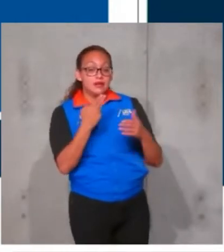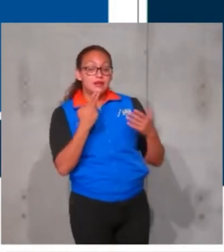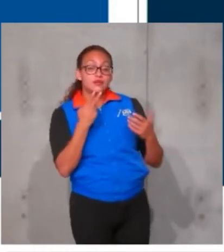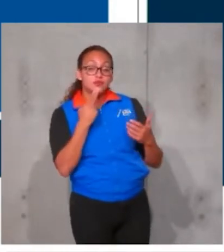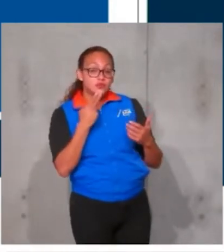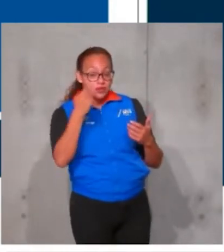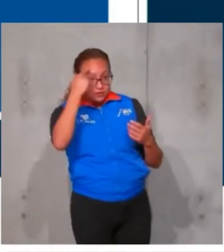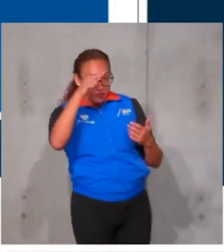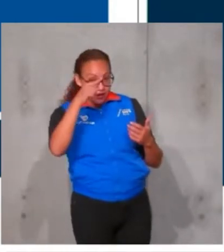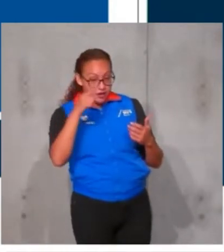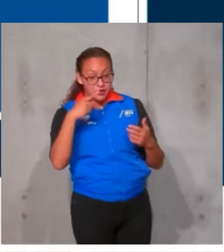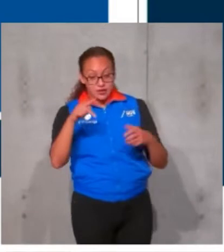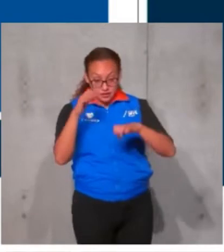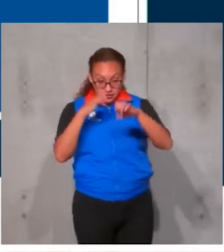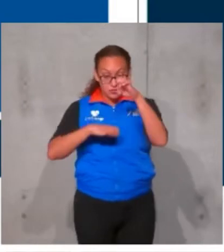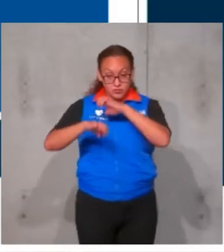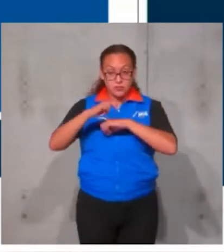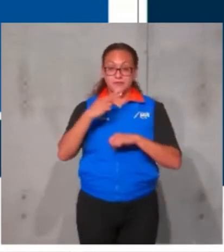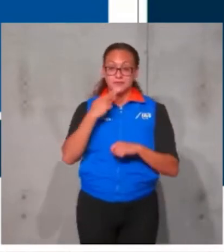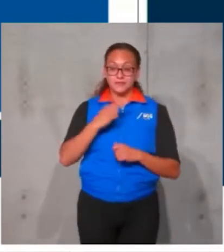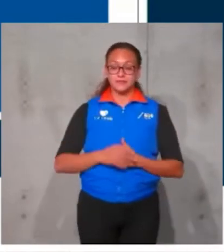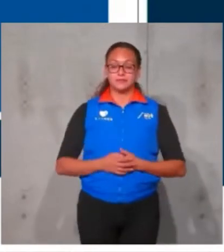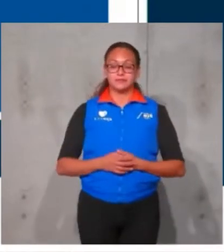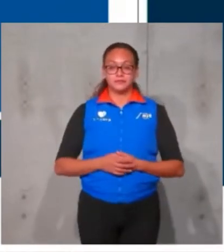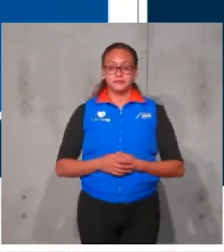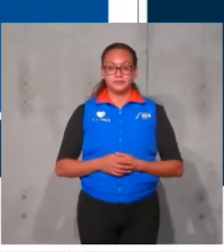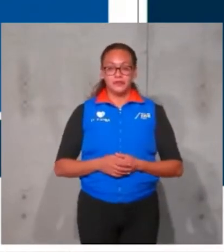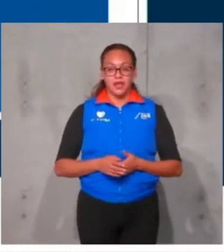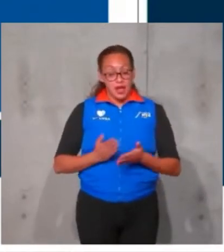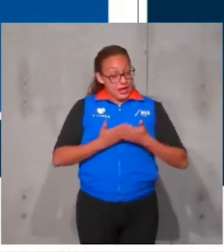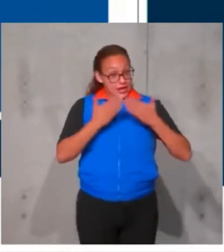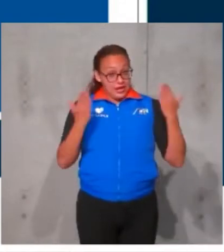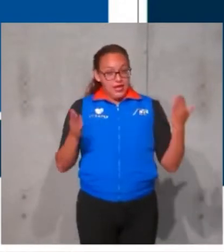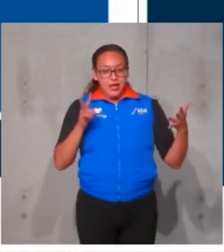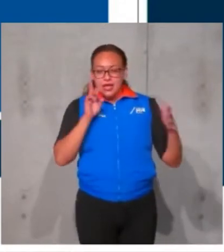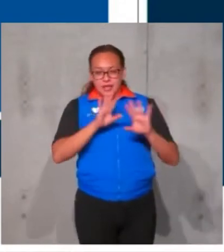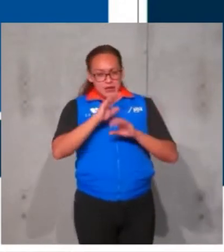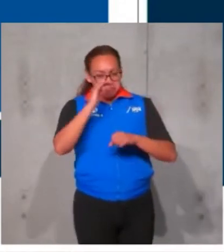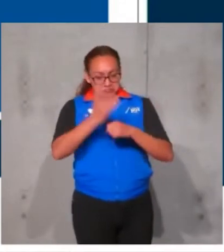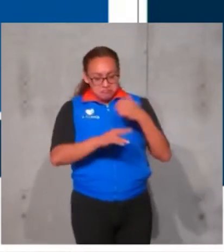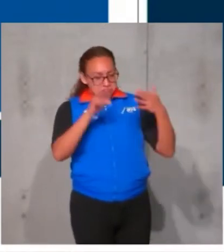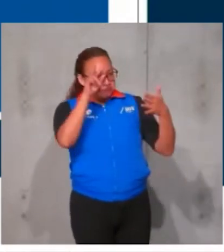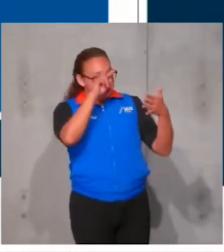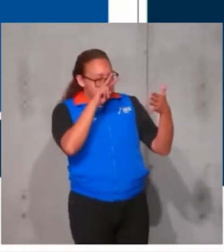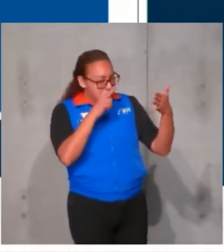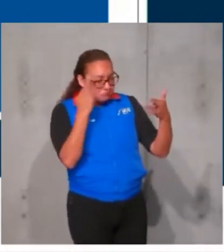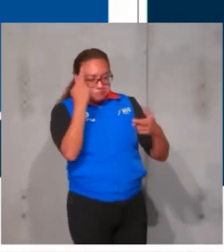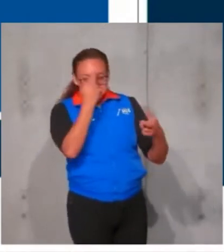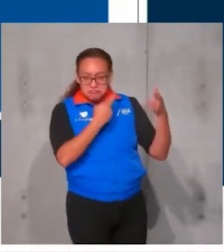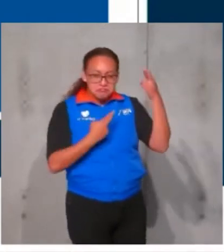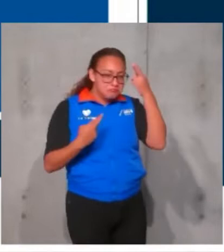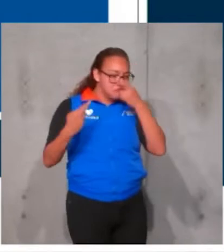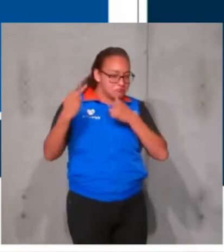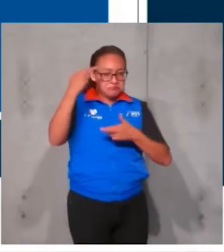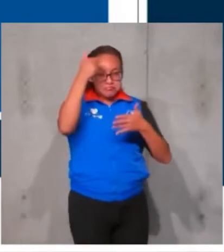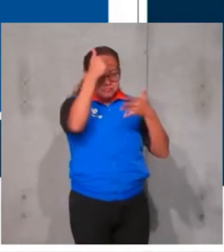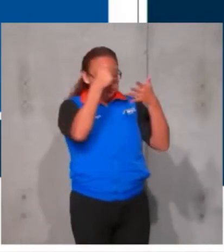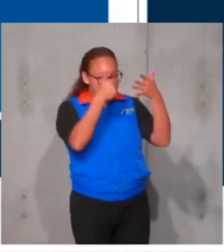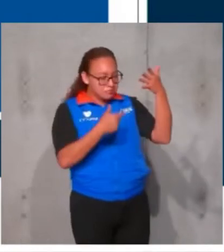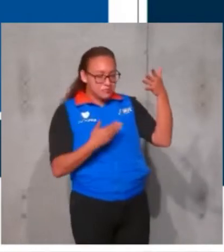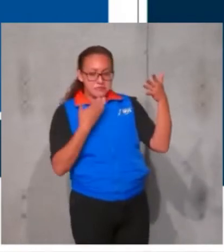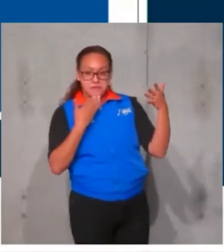que deberían ser importantes para la organización. Entonces, una vez que yo ya hice esta